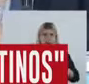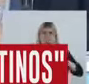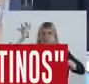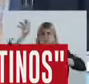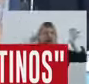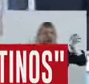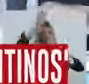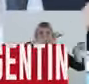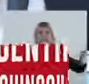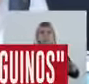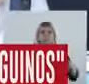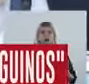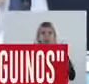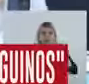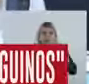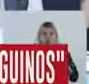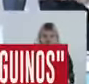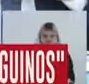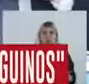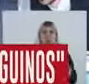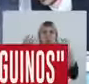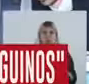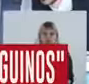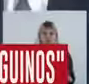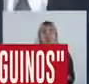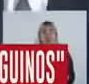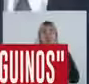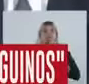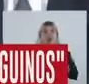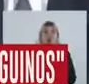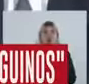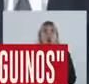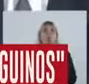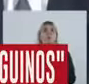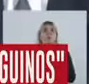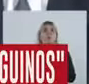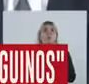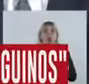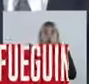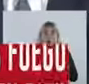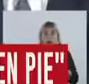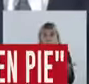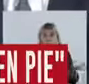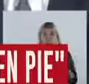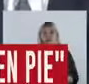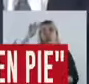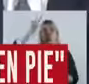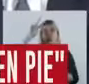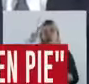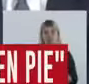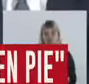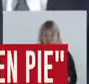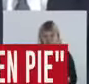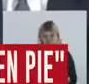viene, en el presupuesto que se aprobó, la inversión en obra pública se multiplicó por 2. Porque